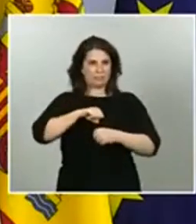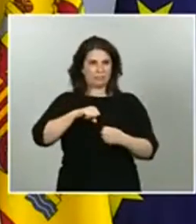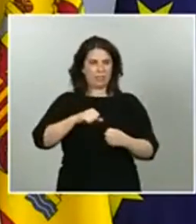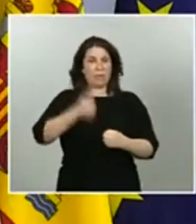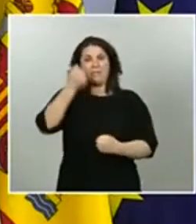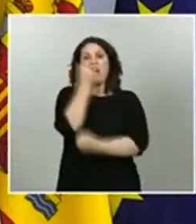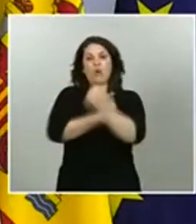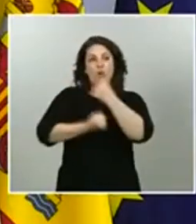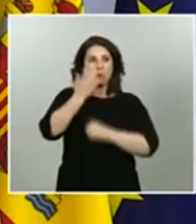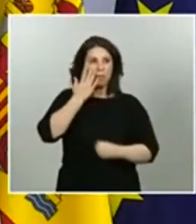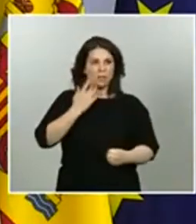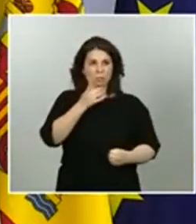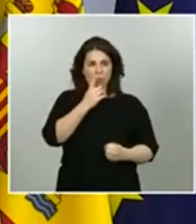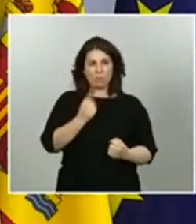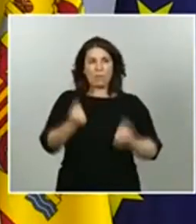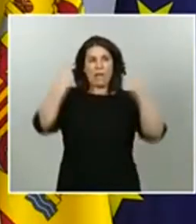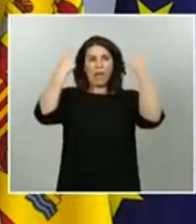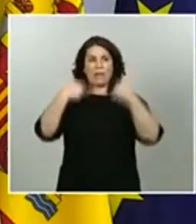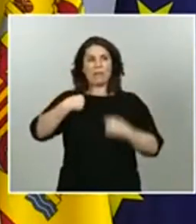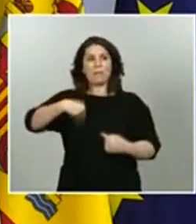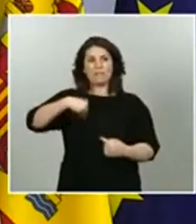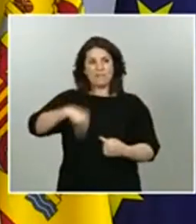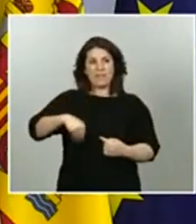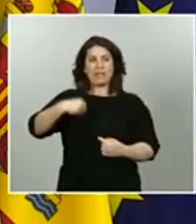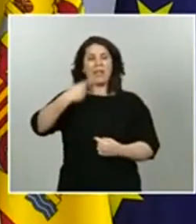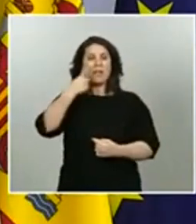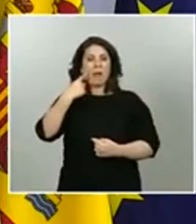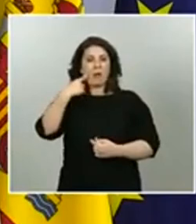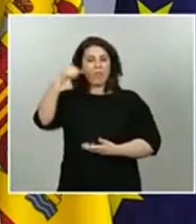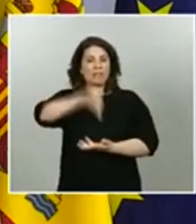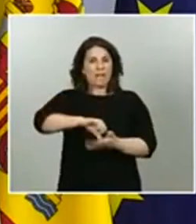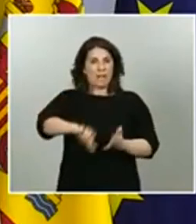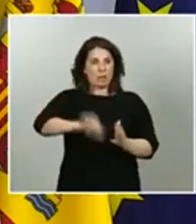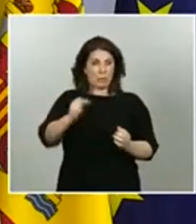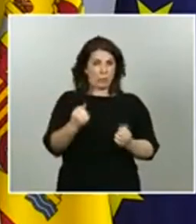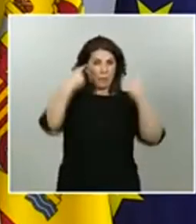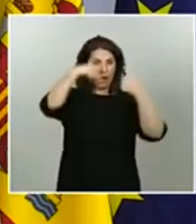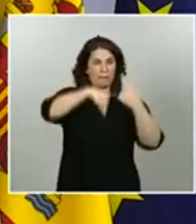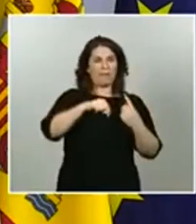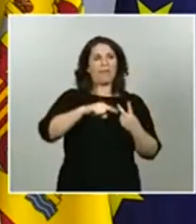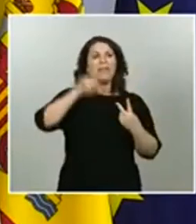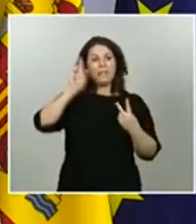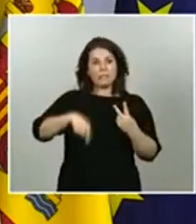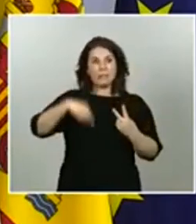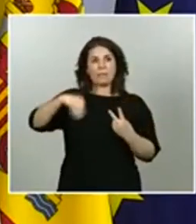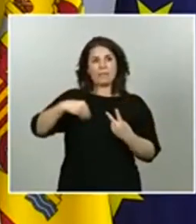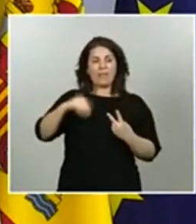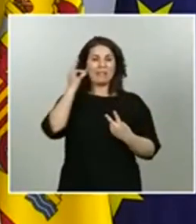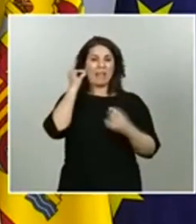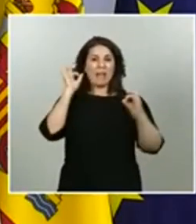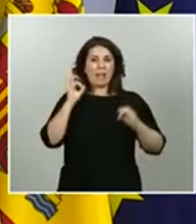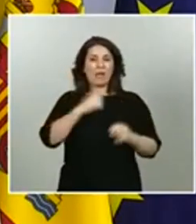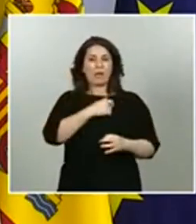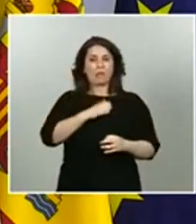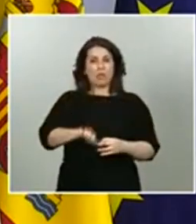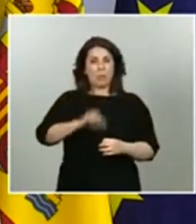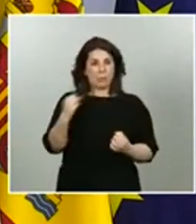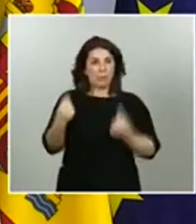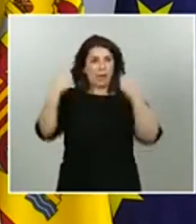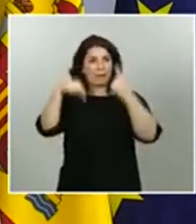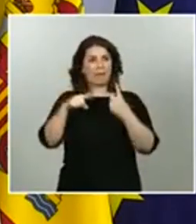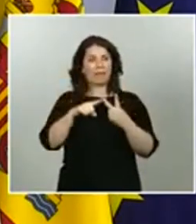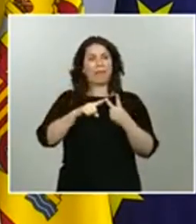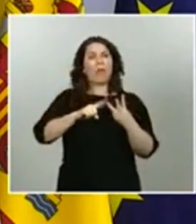primera vez una presidenta del Banco Central Europeo, tenemos por primera vez una presidenta de la Comisión Europea, ¿por qué no vamos a poder tener por primera vez, y encima